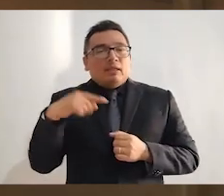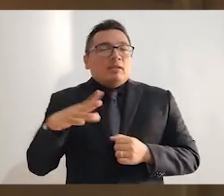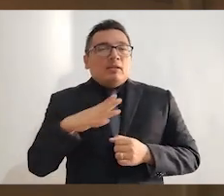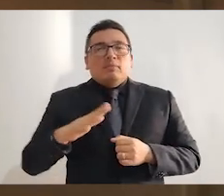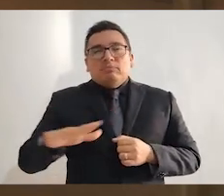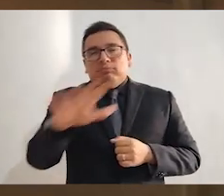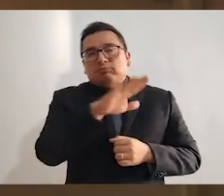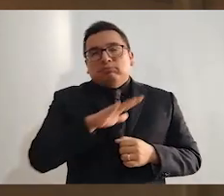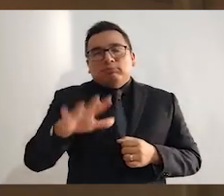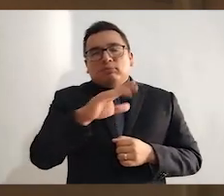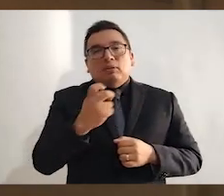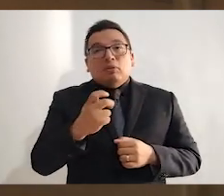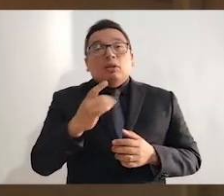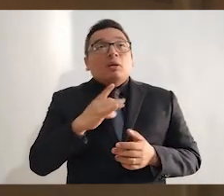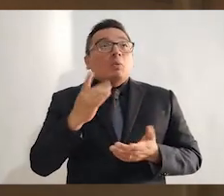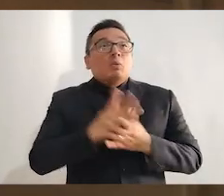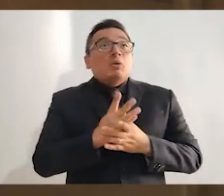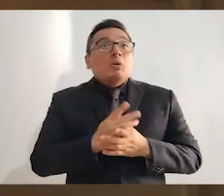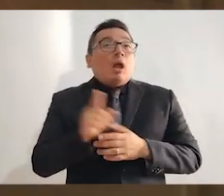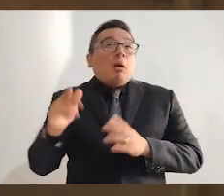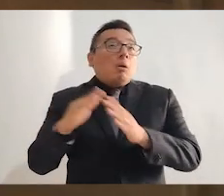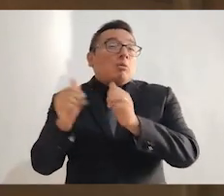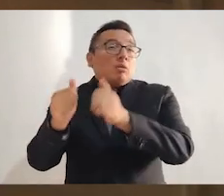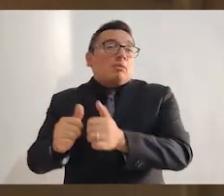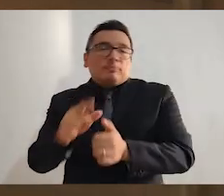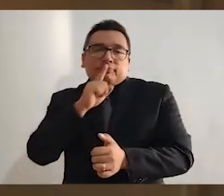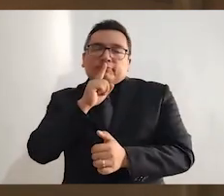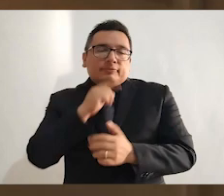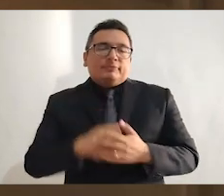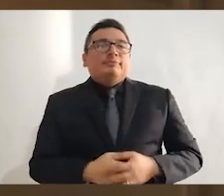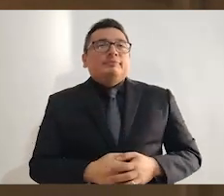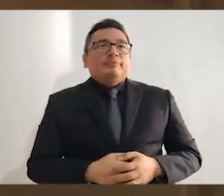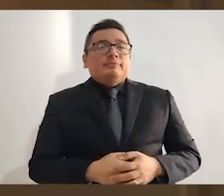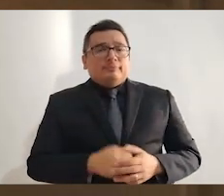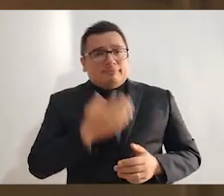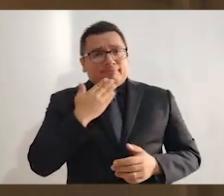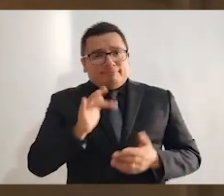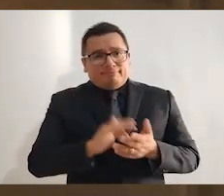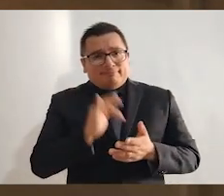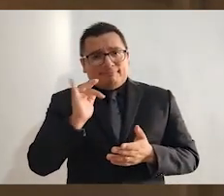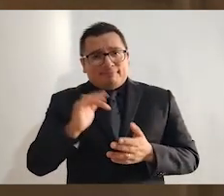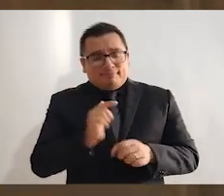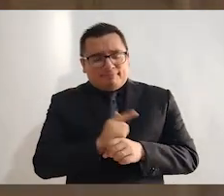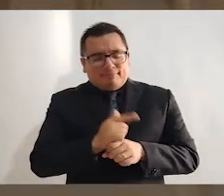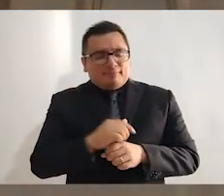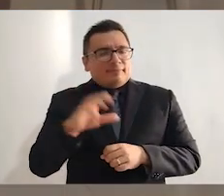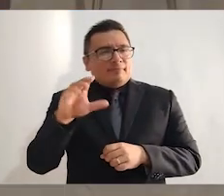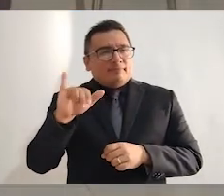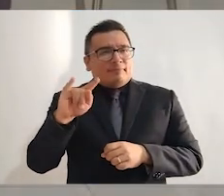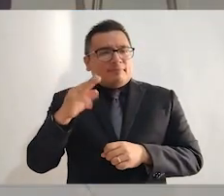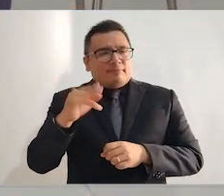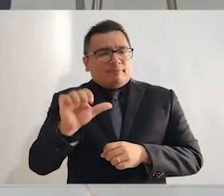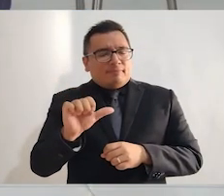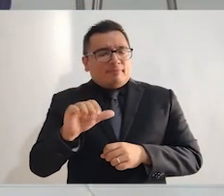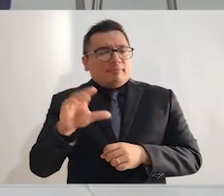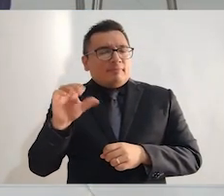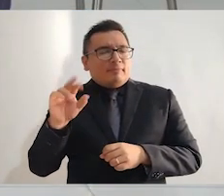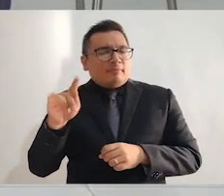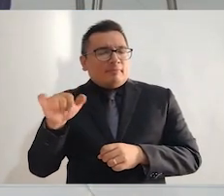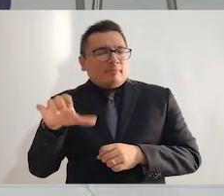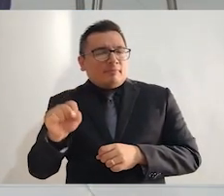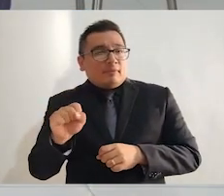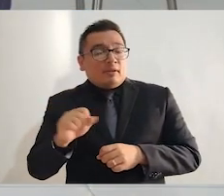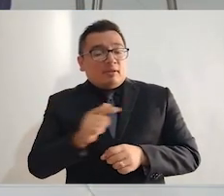una estadística y no se queden en casa, porque pues están en casa. Perfecto. Muchas gracias a la licenciada Cintia Cortés